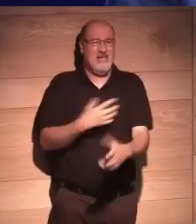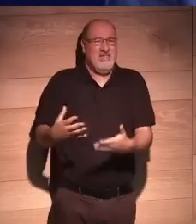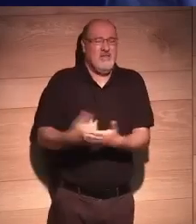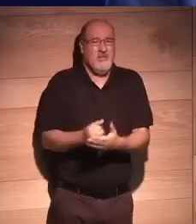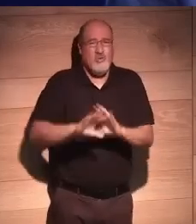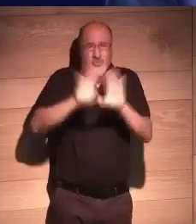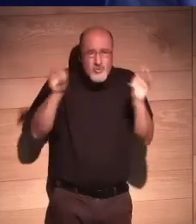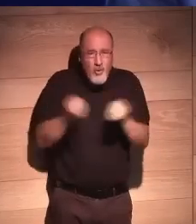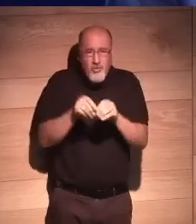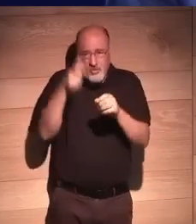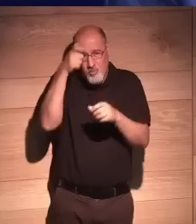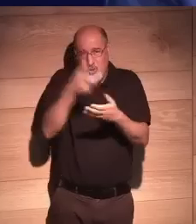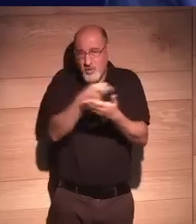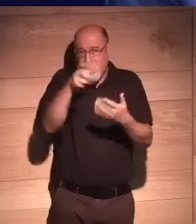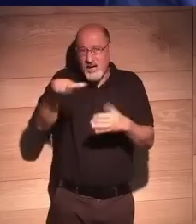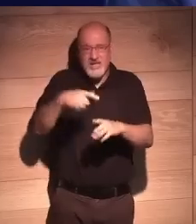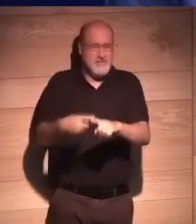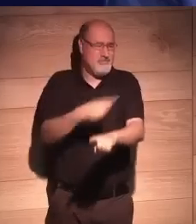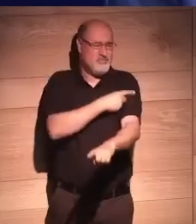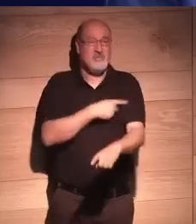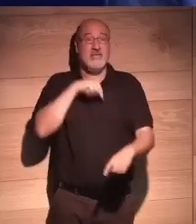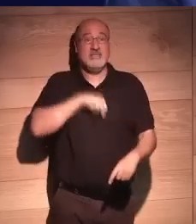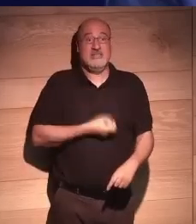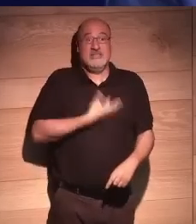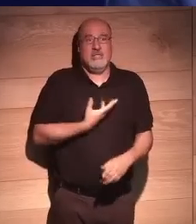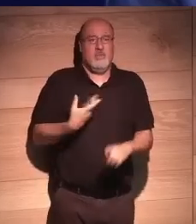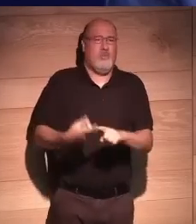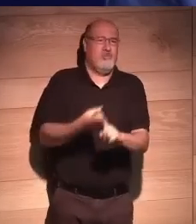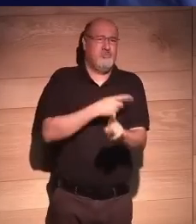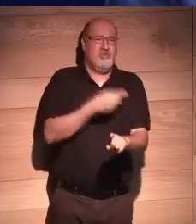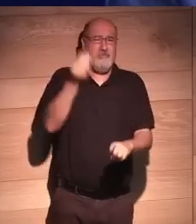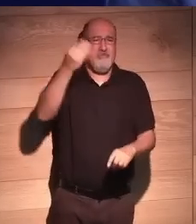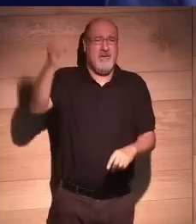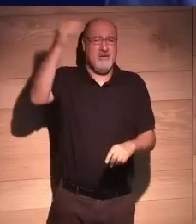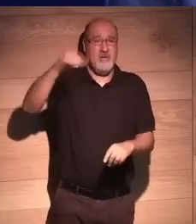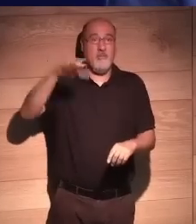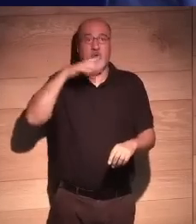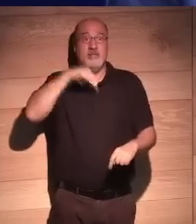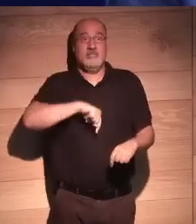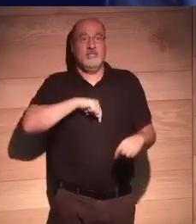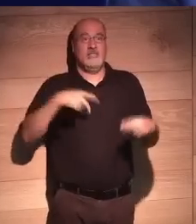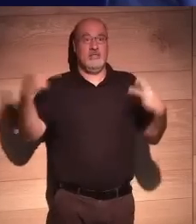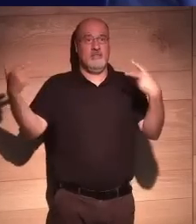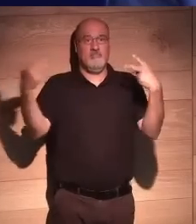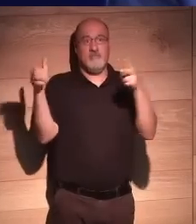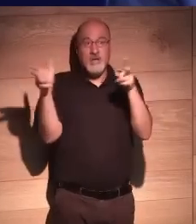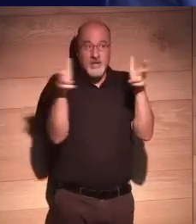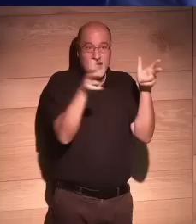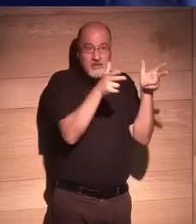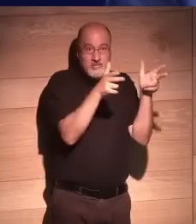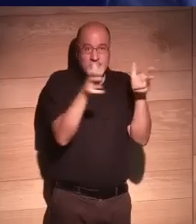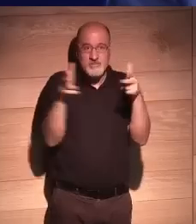una exacerbación de los sentimientos. Todo se aumentaba. Es decir, la gente, cuando se sabe filmada, eso